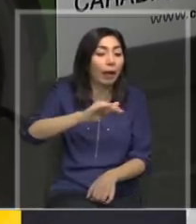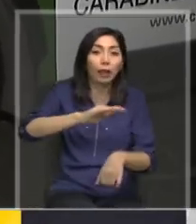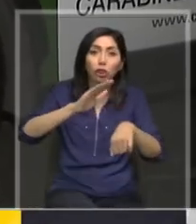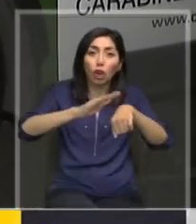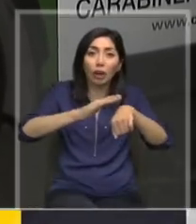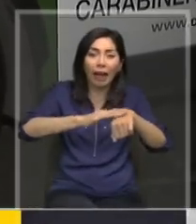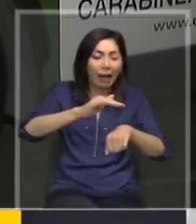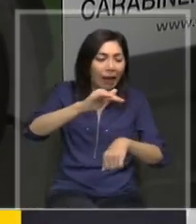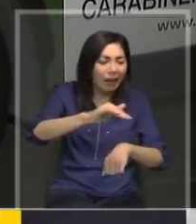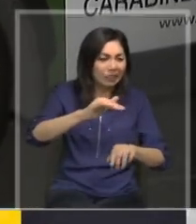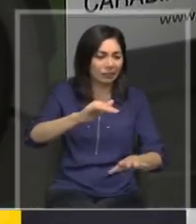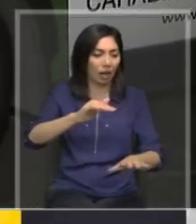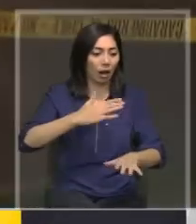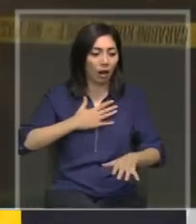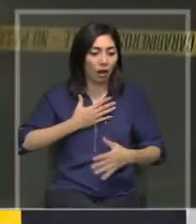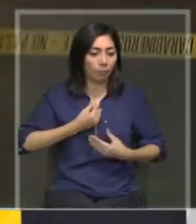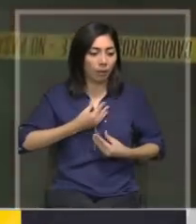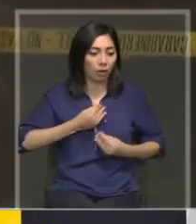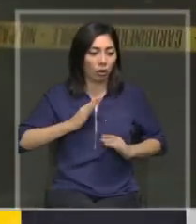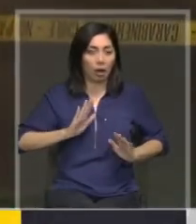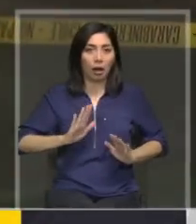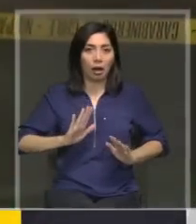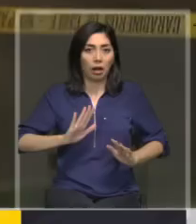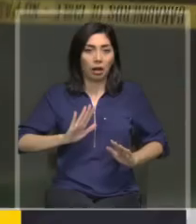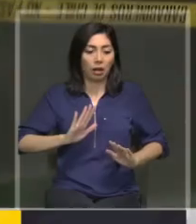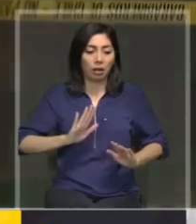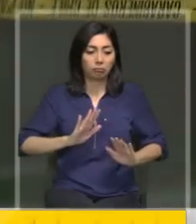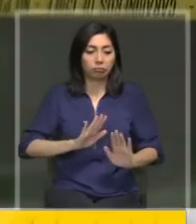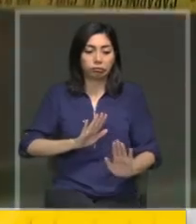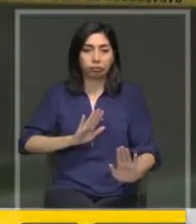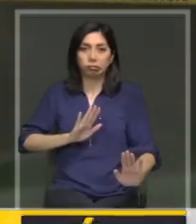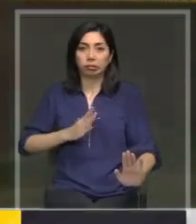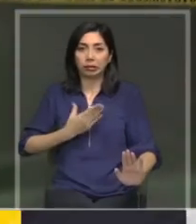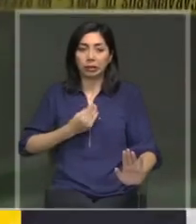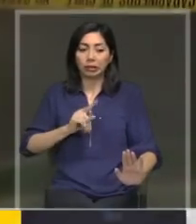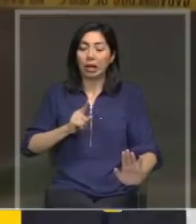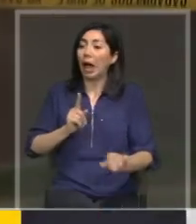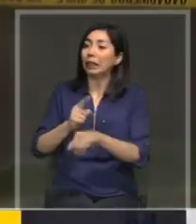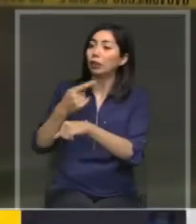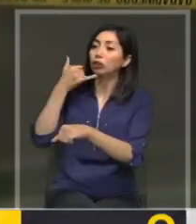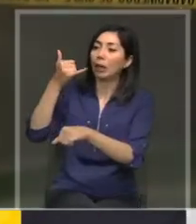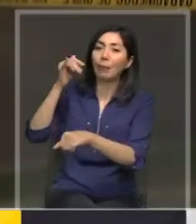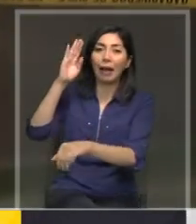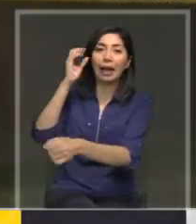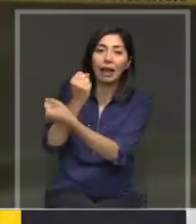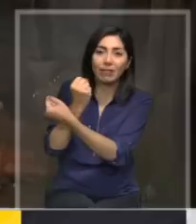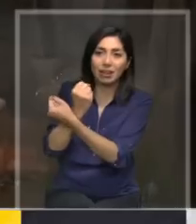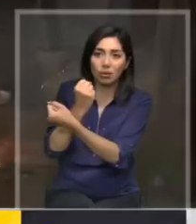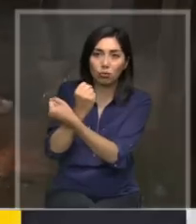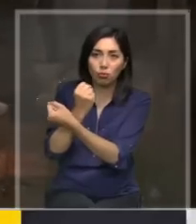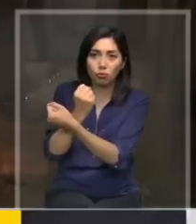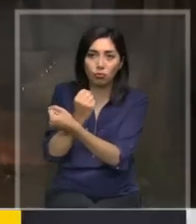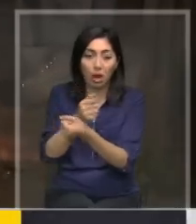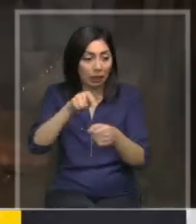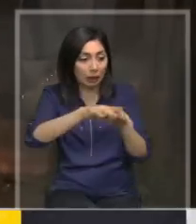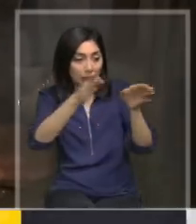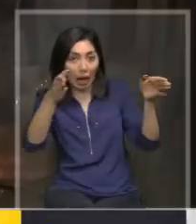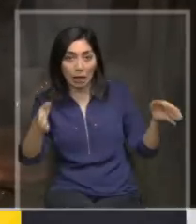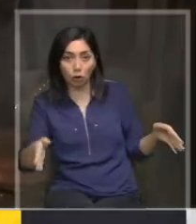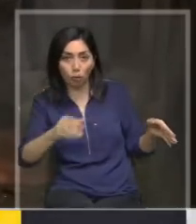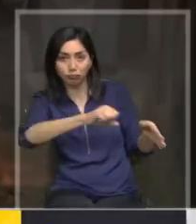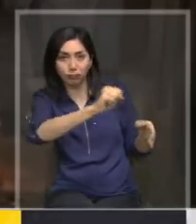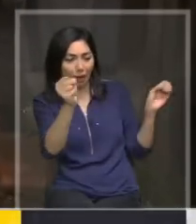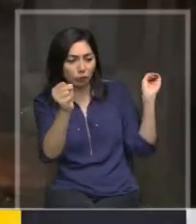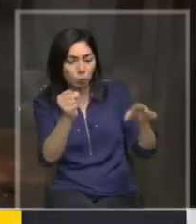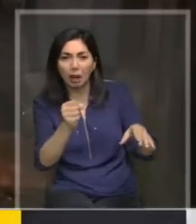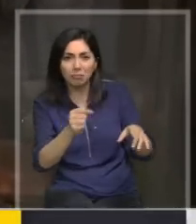ya sentí medio miedo, entonces dije, no. Está muerto, le dije al tío que llamara a carabinero. Vi el tarro, que el tarro no es de aquí, po. Y ese tarro nunca está,